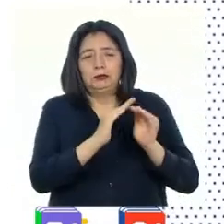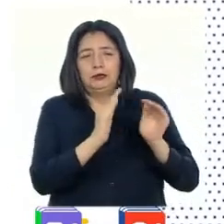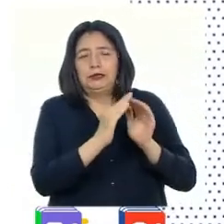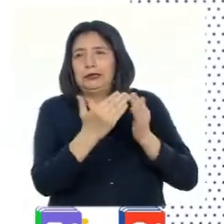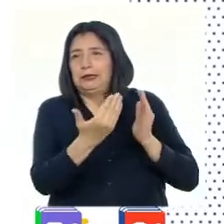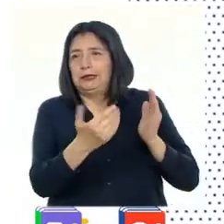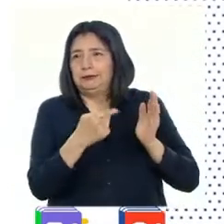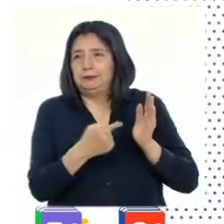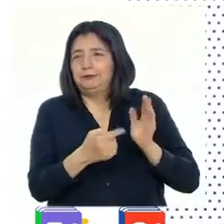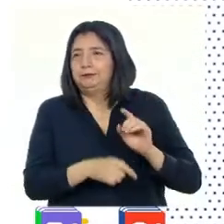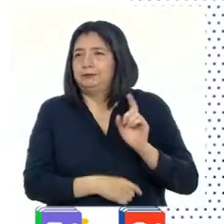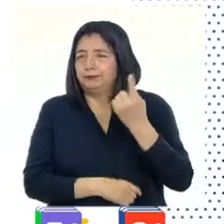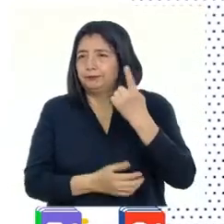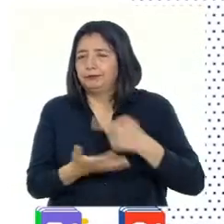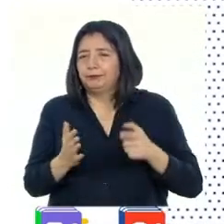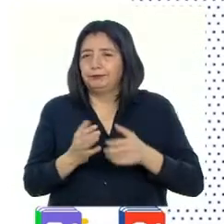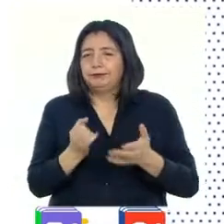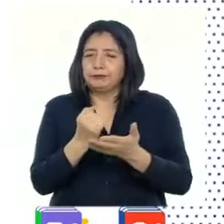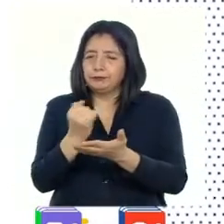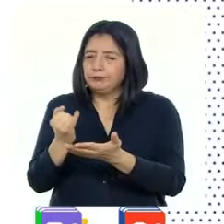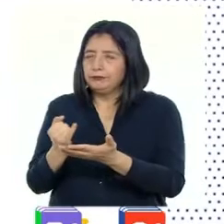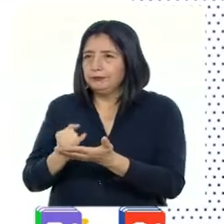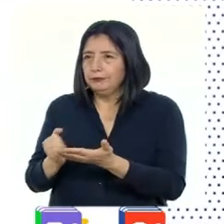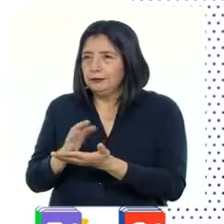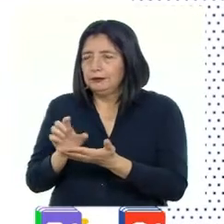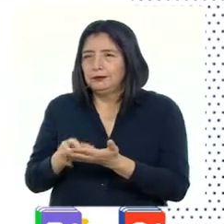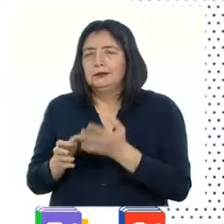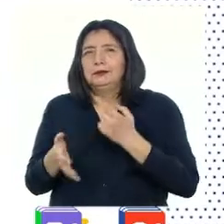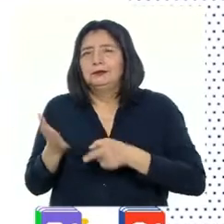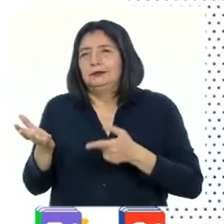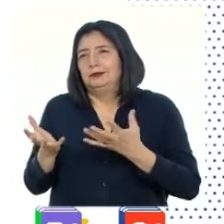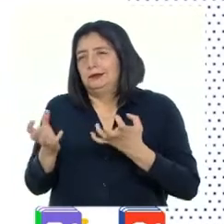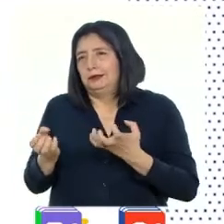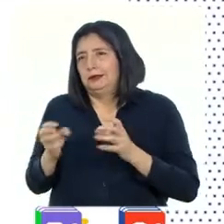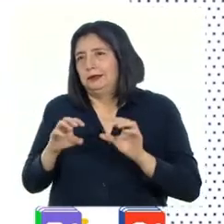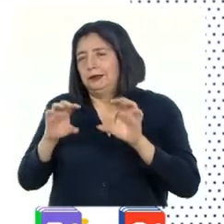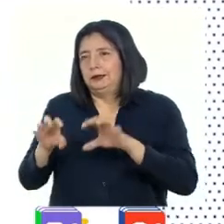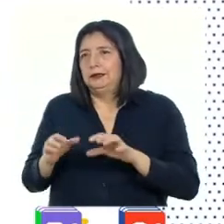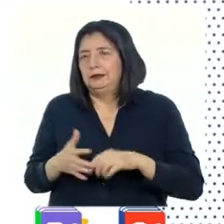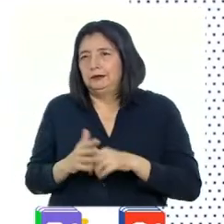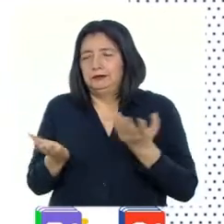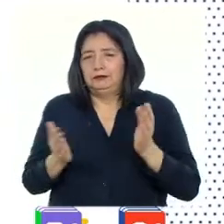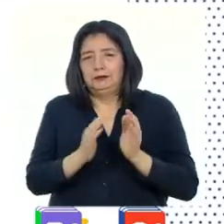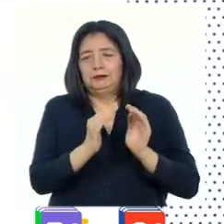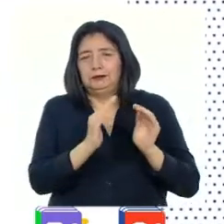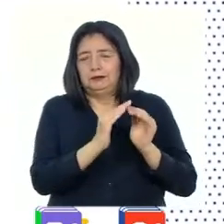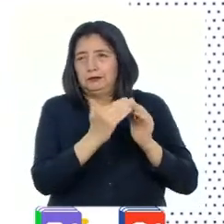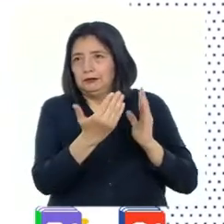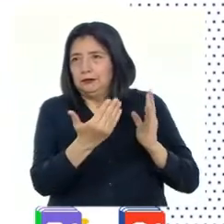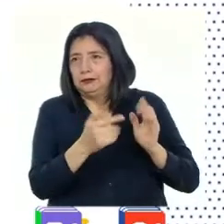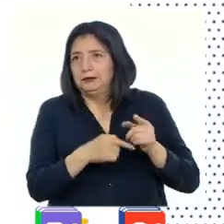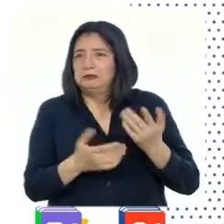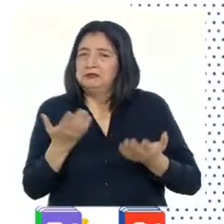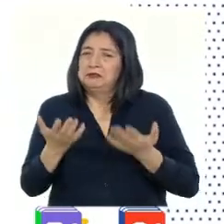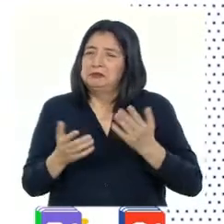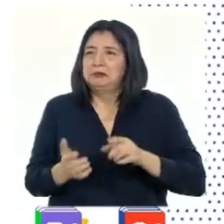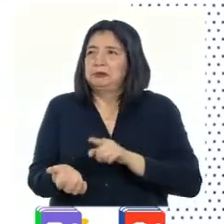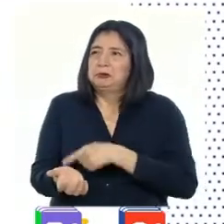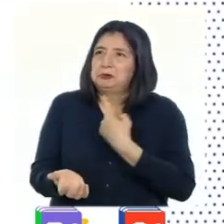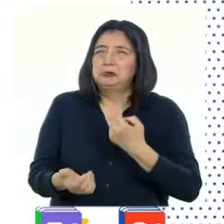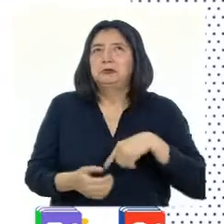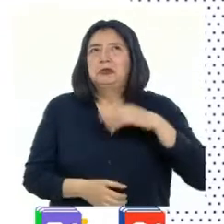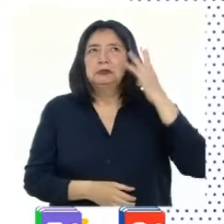primero para elaborar es hacer un boceto de lo que se vaya a hacer en una caja de retablo. No puede ser una costumbre,